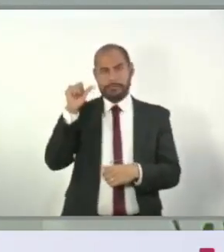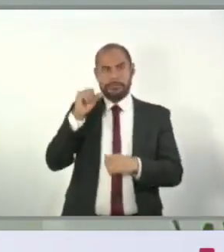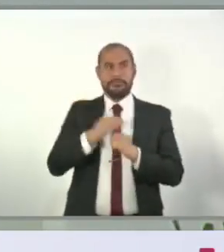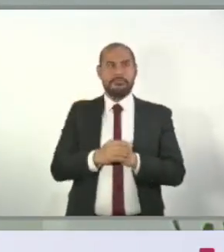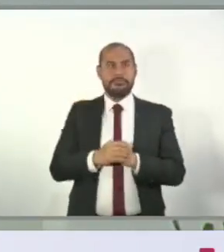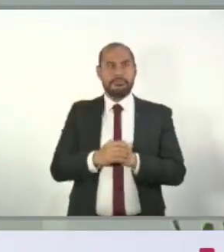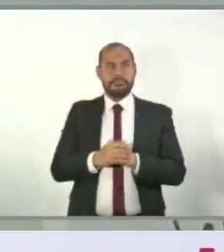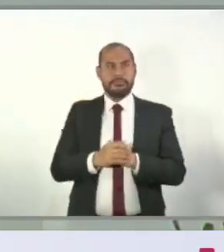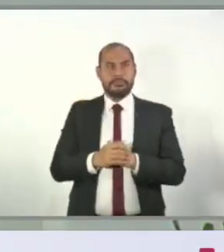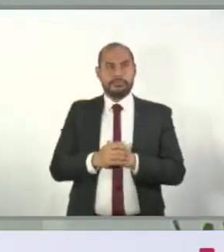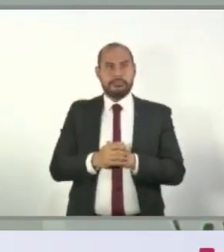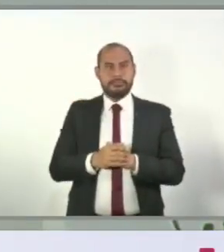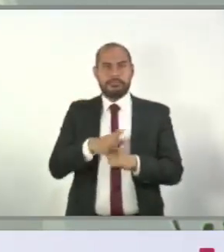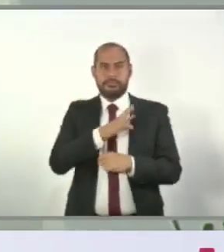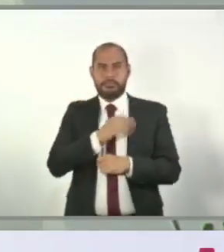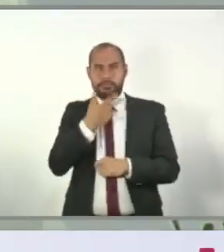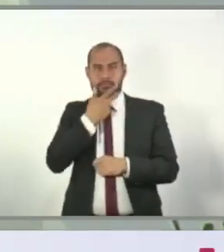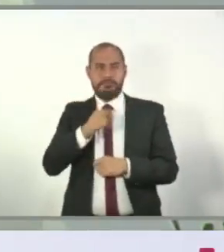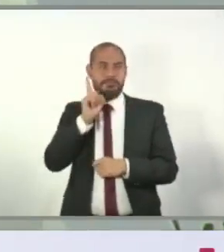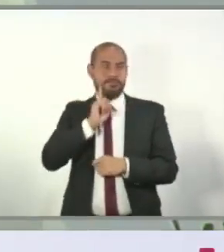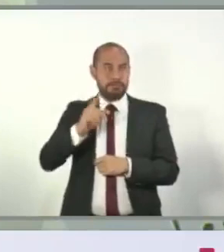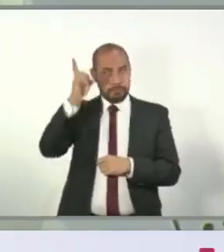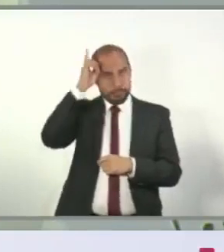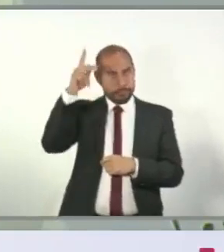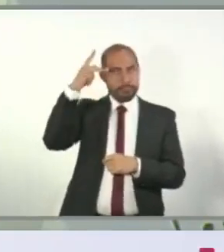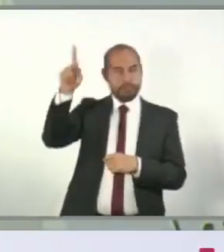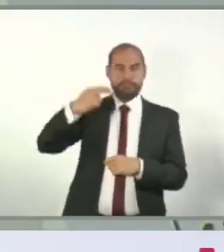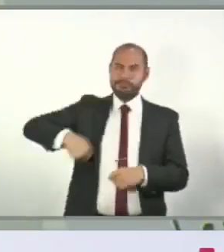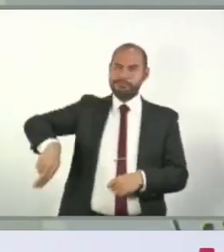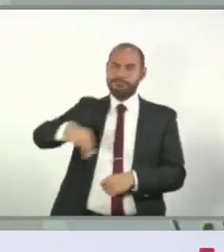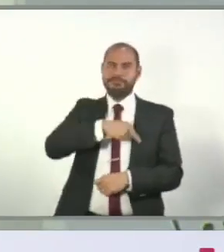Sabiéndonos hijos e hijas de Dios, que somos